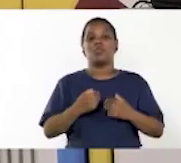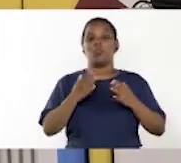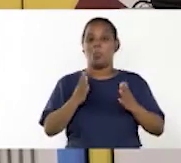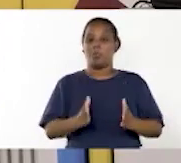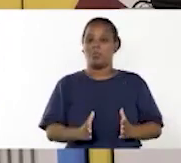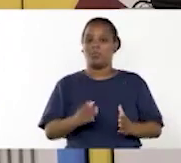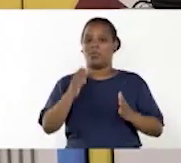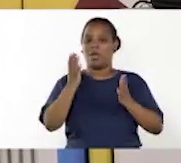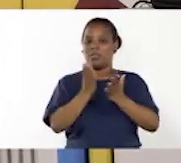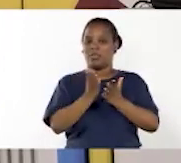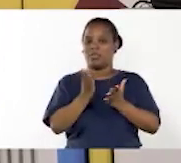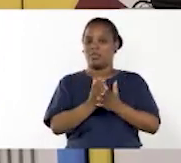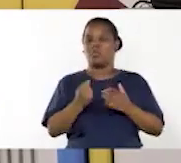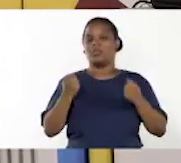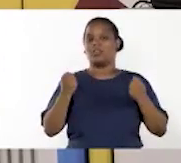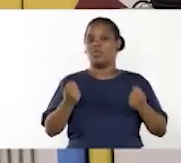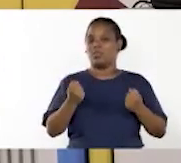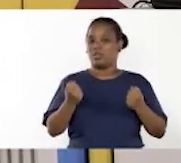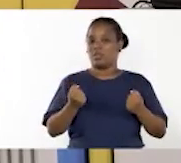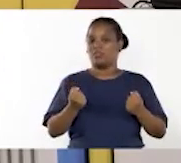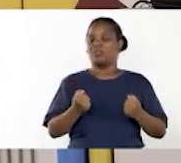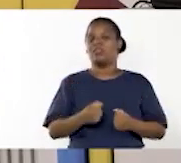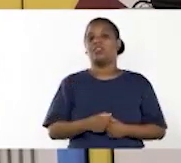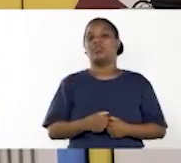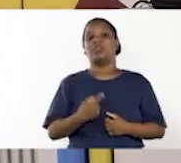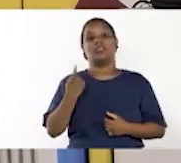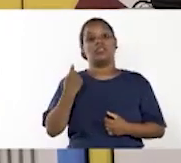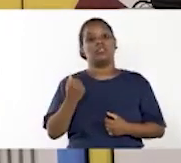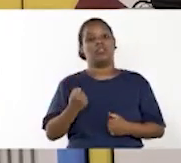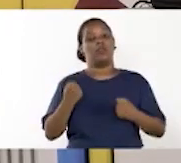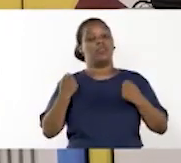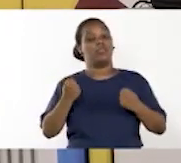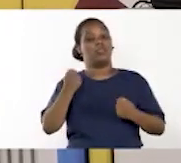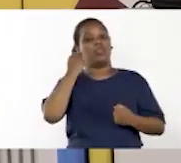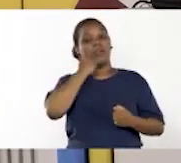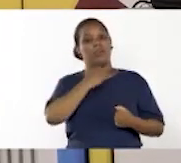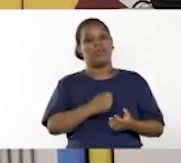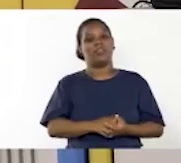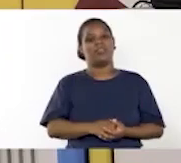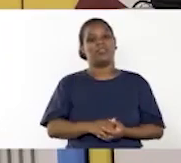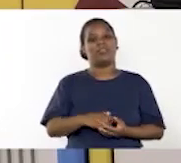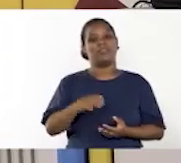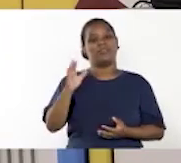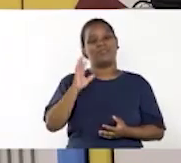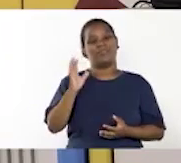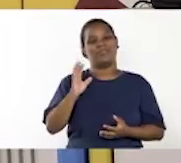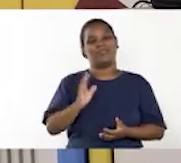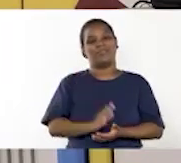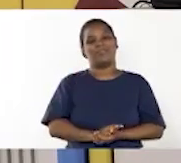que se está fortaleciendo y necesitamos que se fortalezca cada vez más. Gracias.